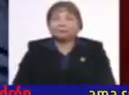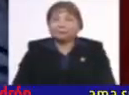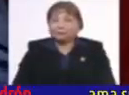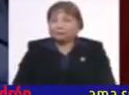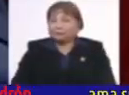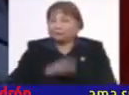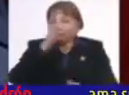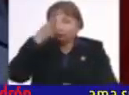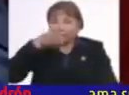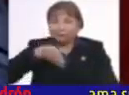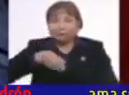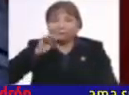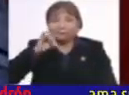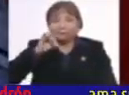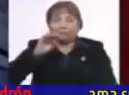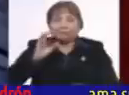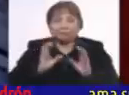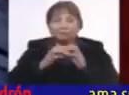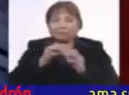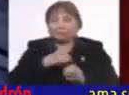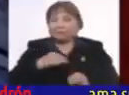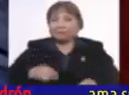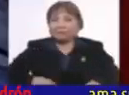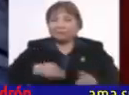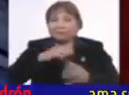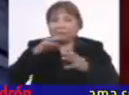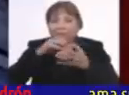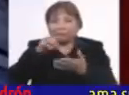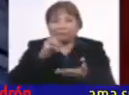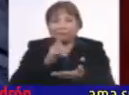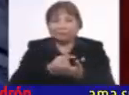de todos los miércoles el día jueves había un consejo de ministros descentralizado